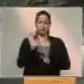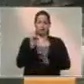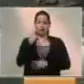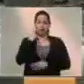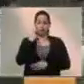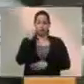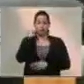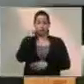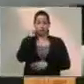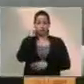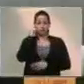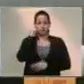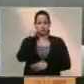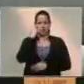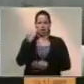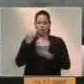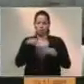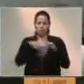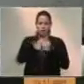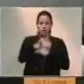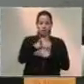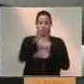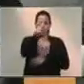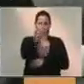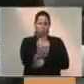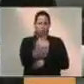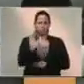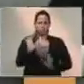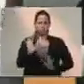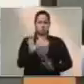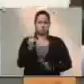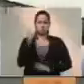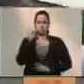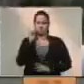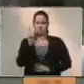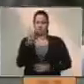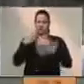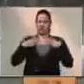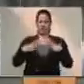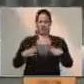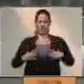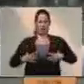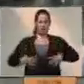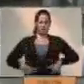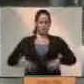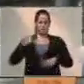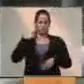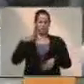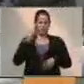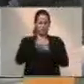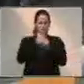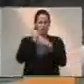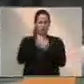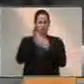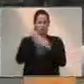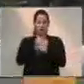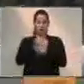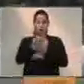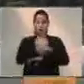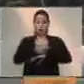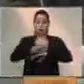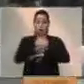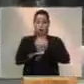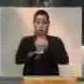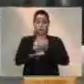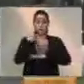vemos pues que están dejando ingresar a una persona, sabemos que por la camisa que trae al parecer es un funcionario del Estado.